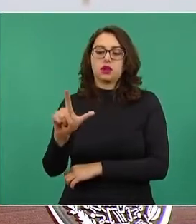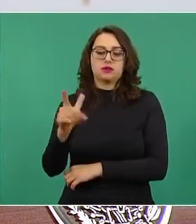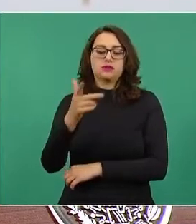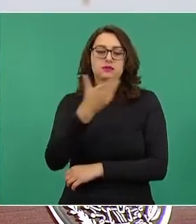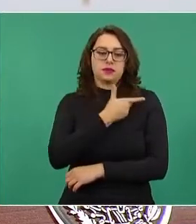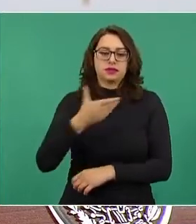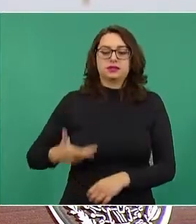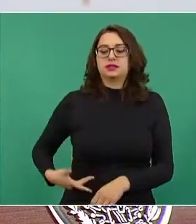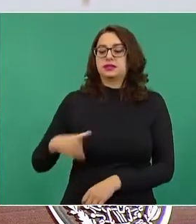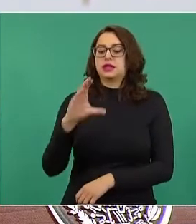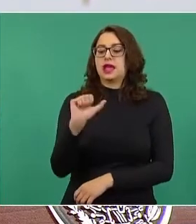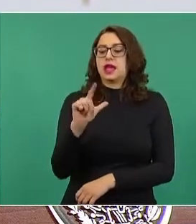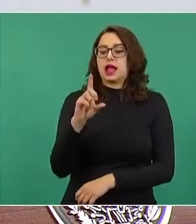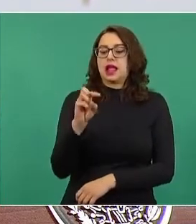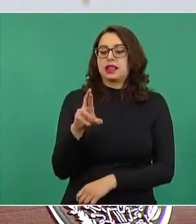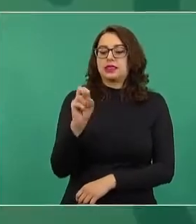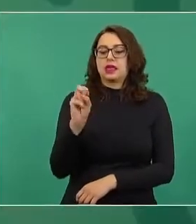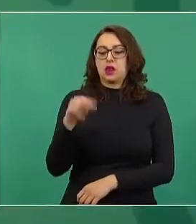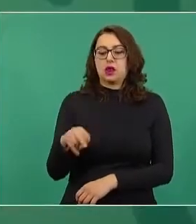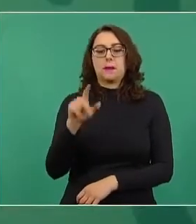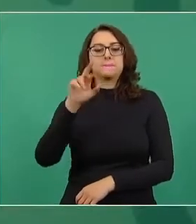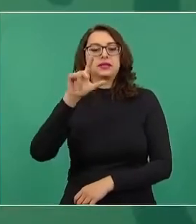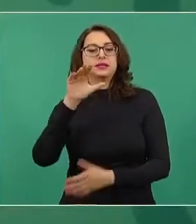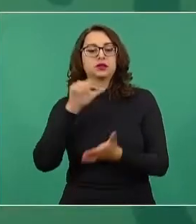de $25,000 millones.